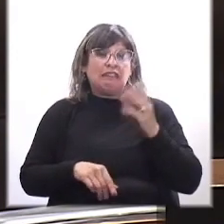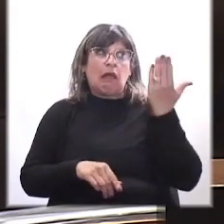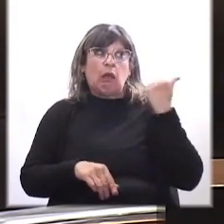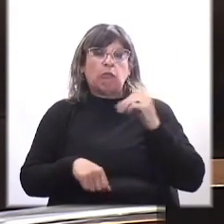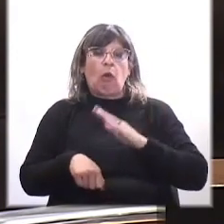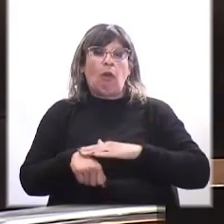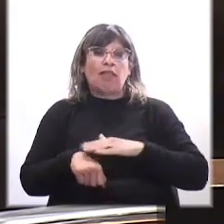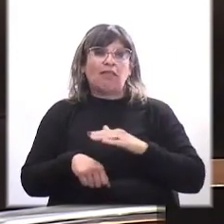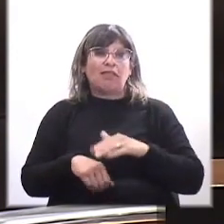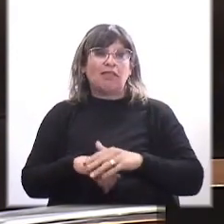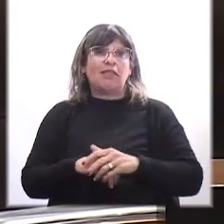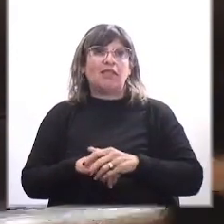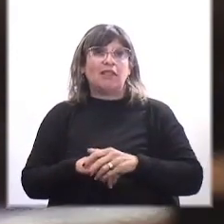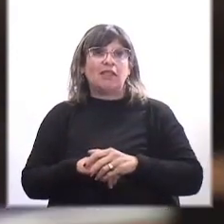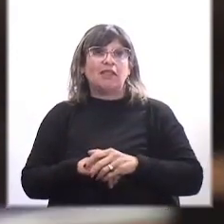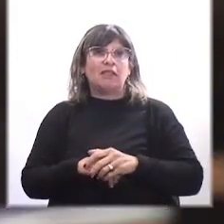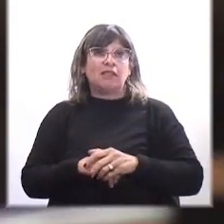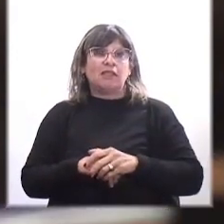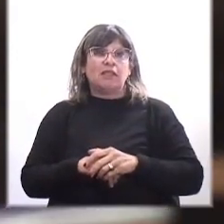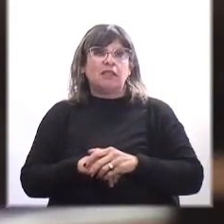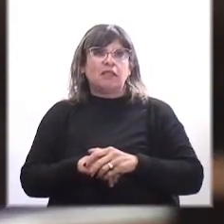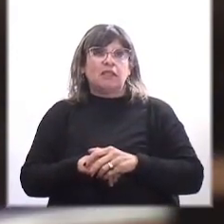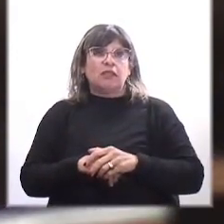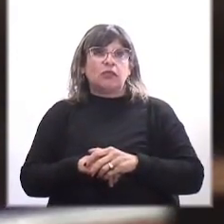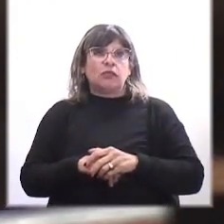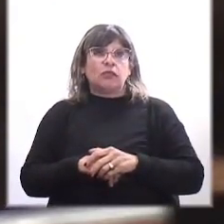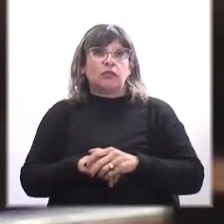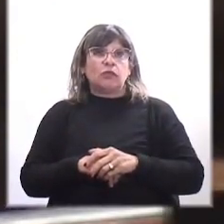entonces que llevaron